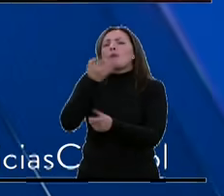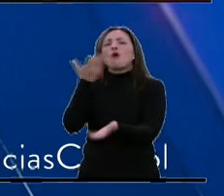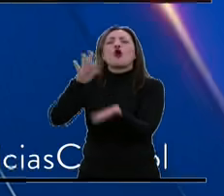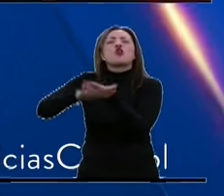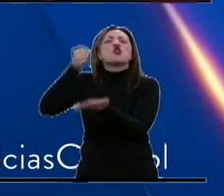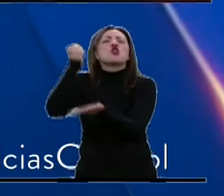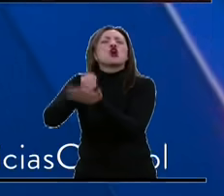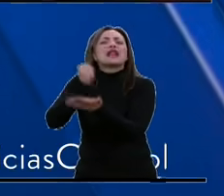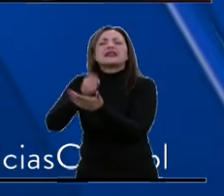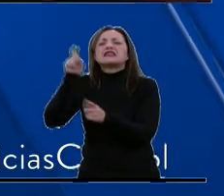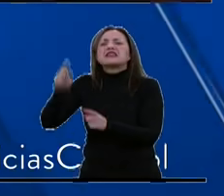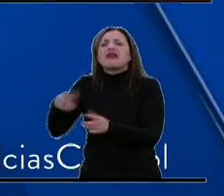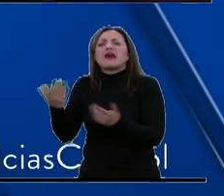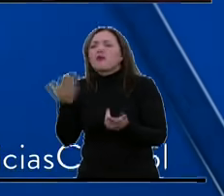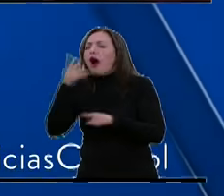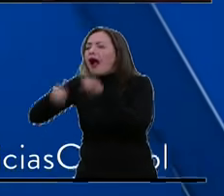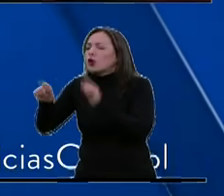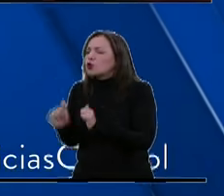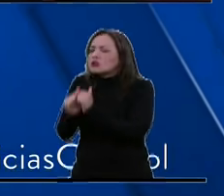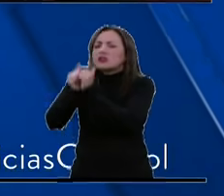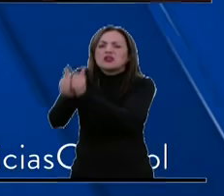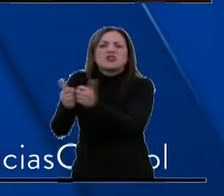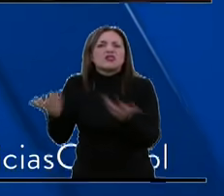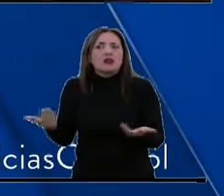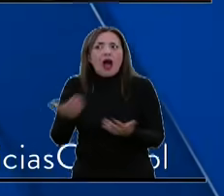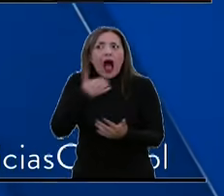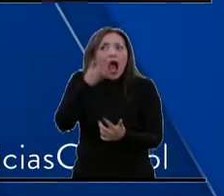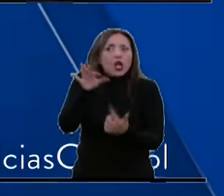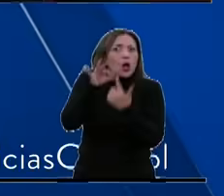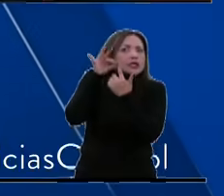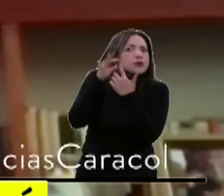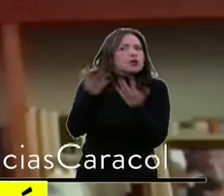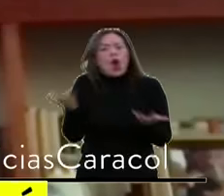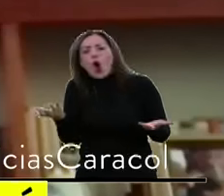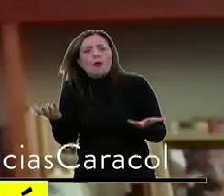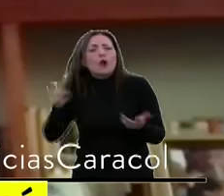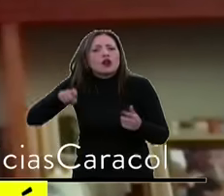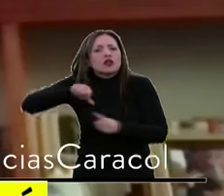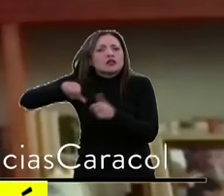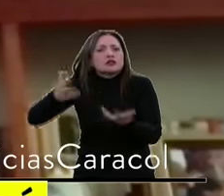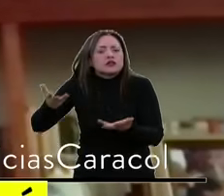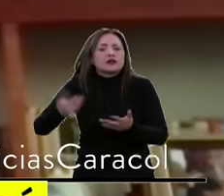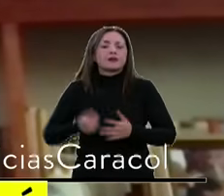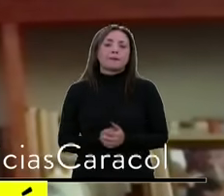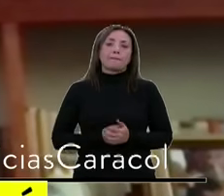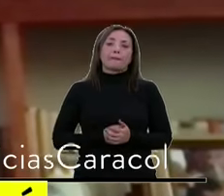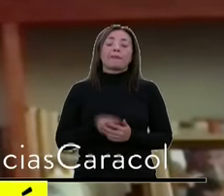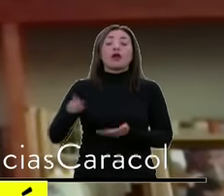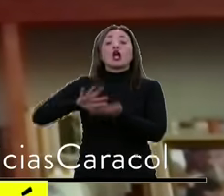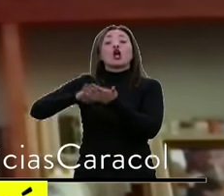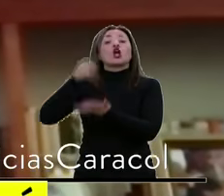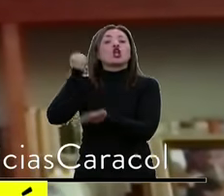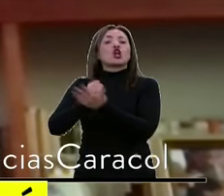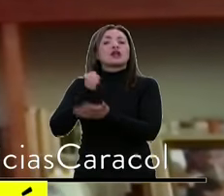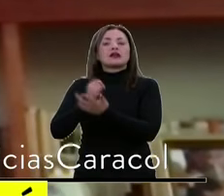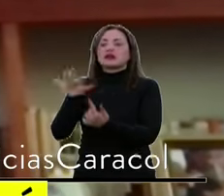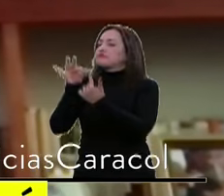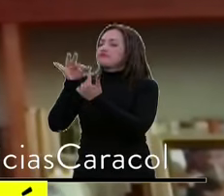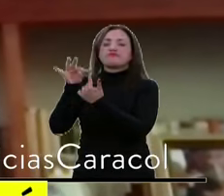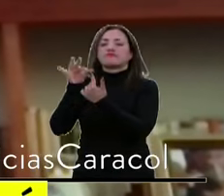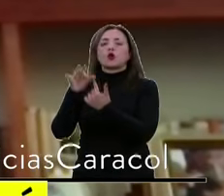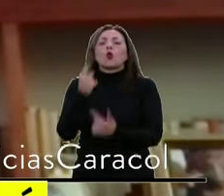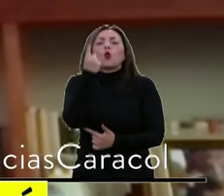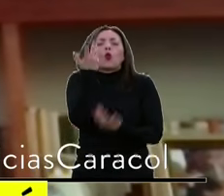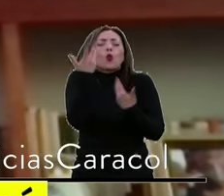algún trámite de estos hay alguna excepción las notarías nos están exceptuadas los únicos